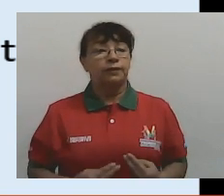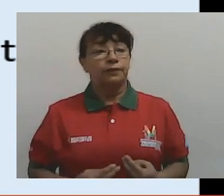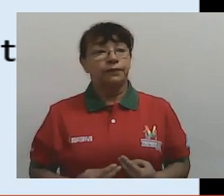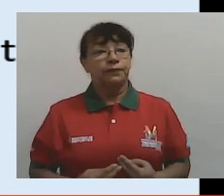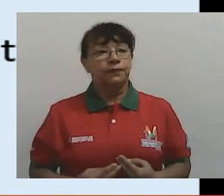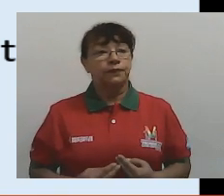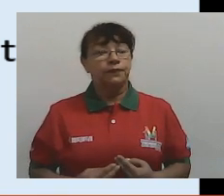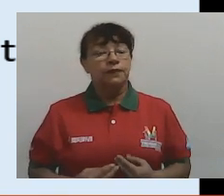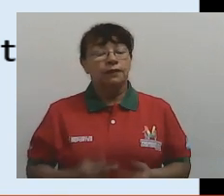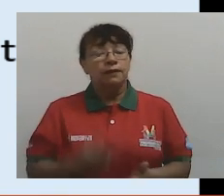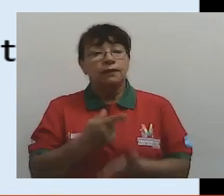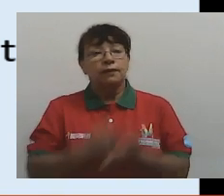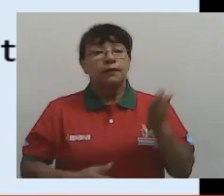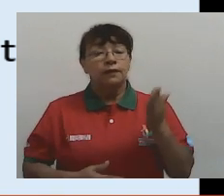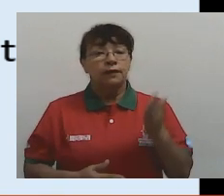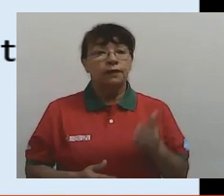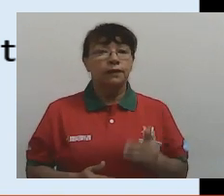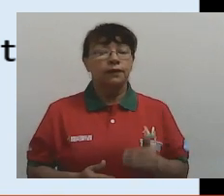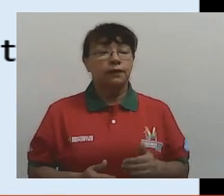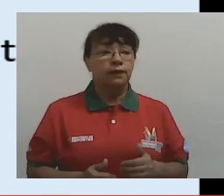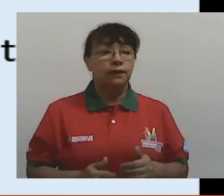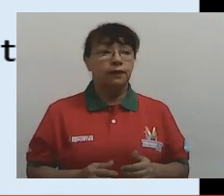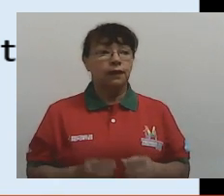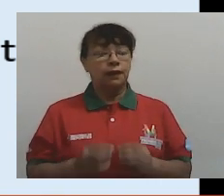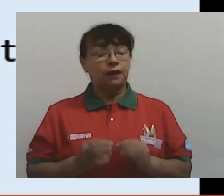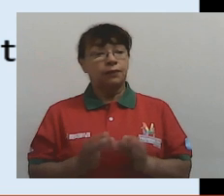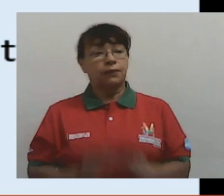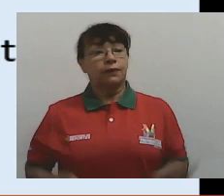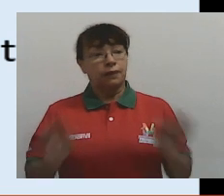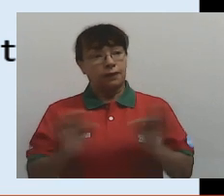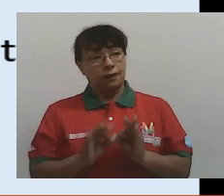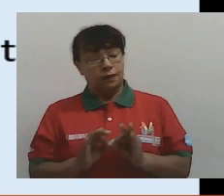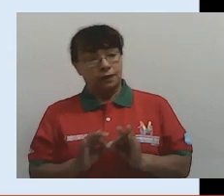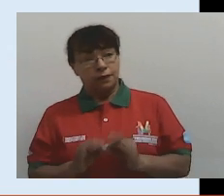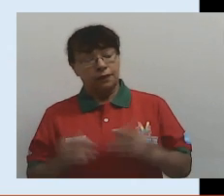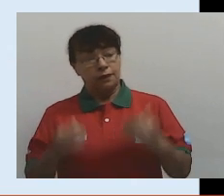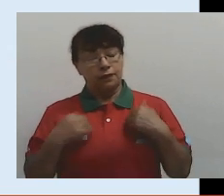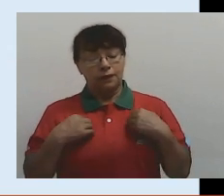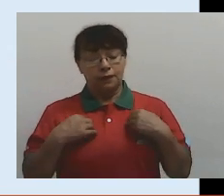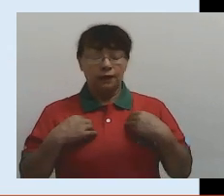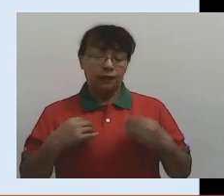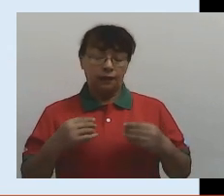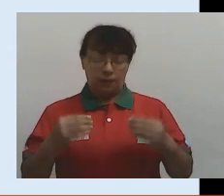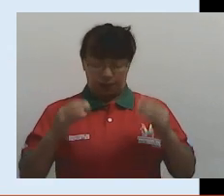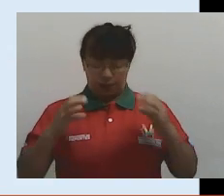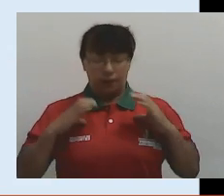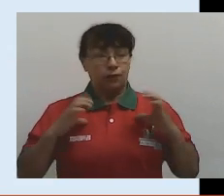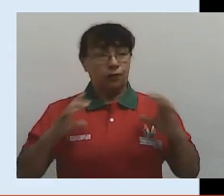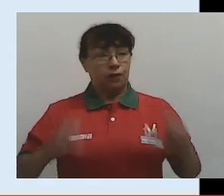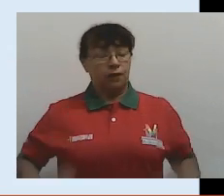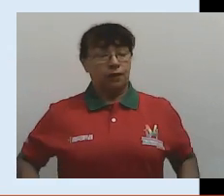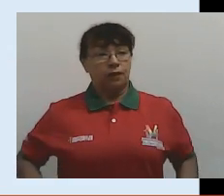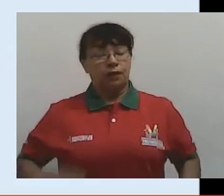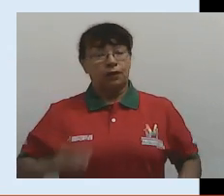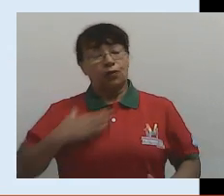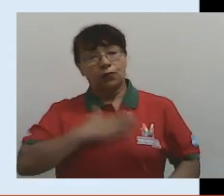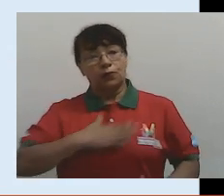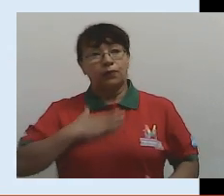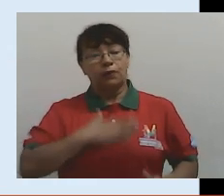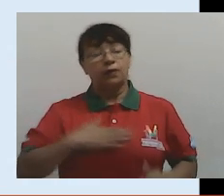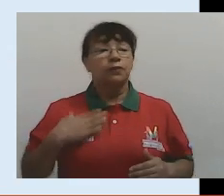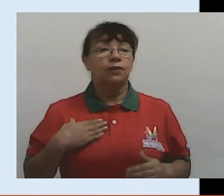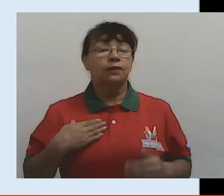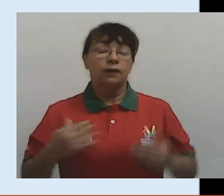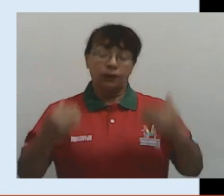¿Qué cualidades tienen? Jaime ha dicho varias. En la parte física, por favor, tenemos que estar bien